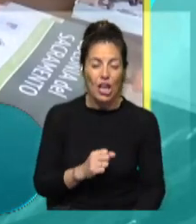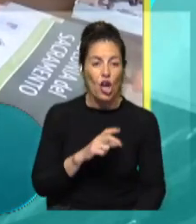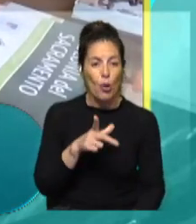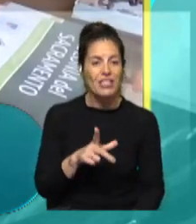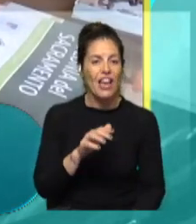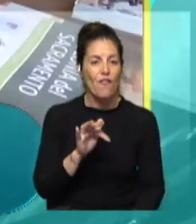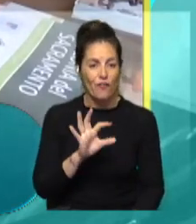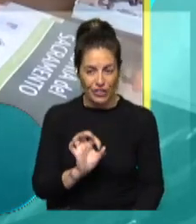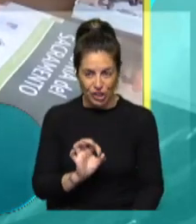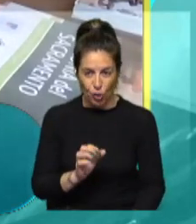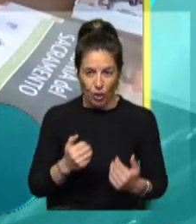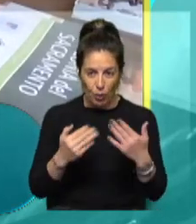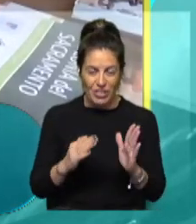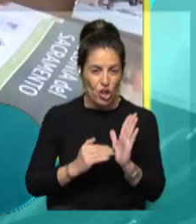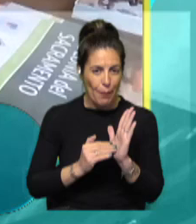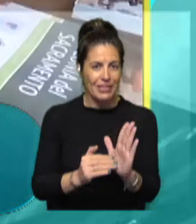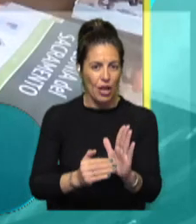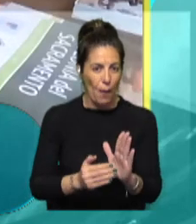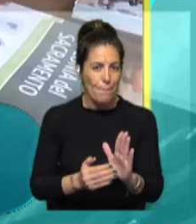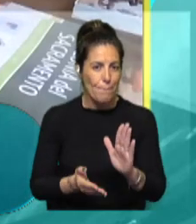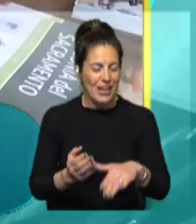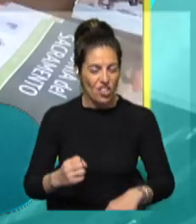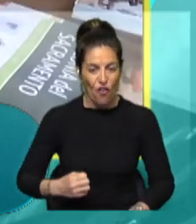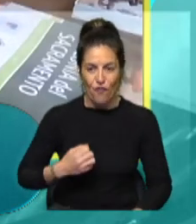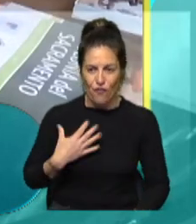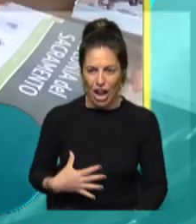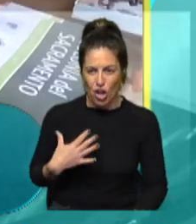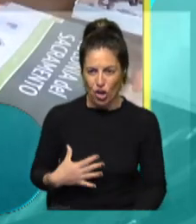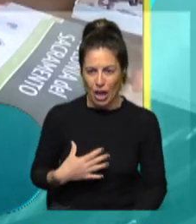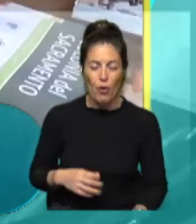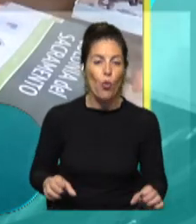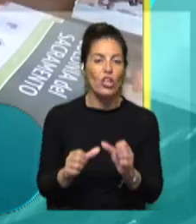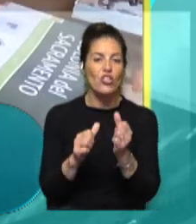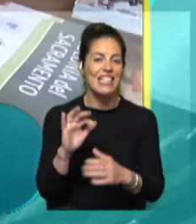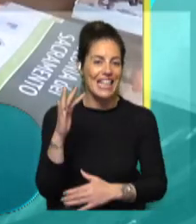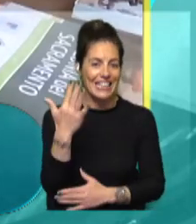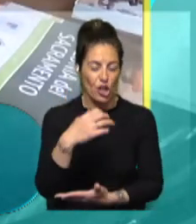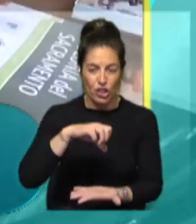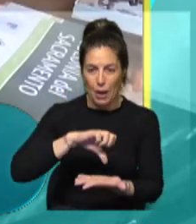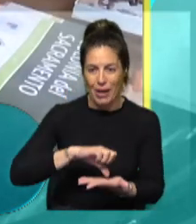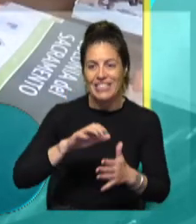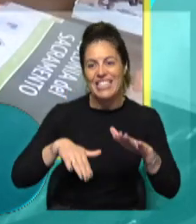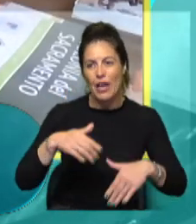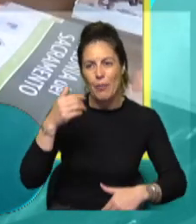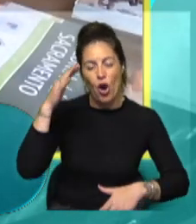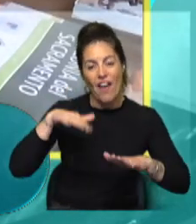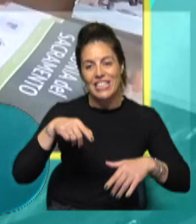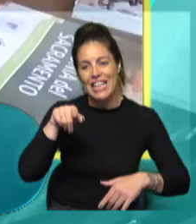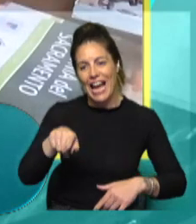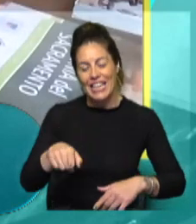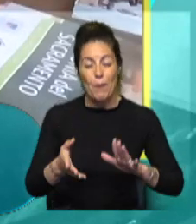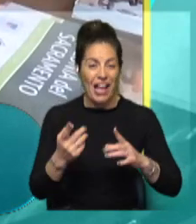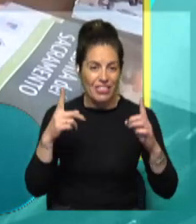al inicio de la presentación, mucho más lo valoramos cuando sucede en el interior del país, que sabemos que a veces las cosas siguen siendo